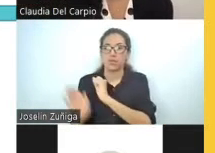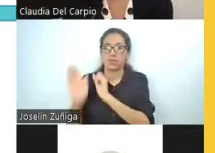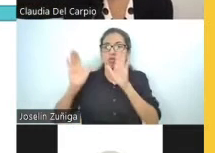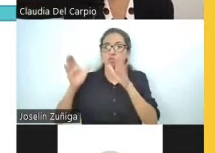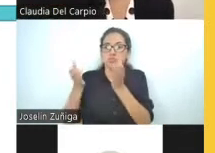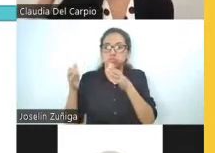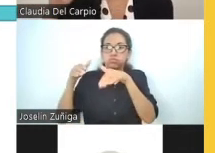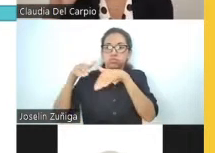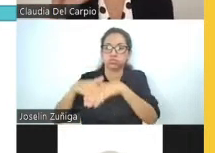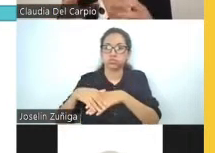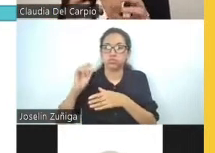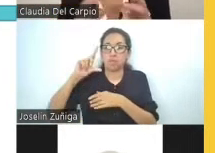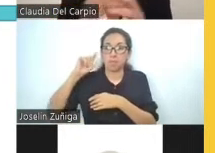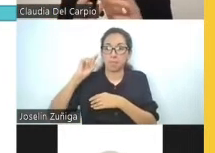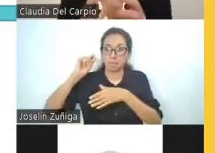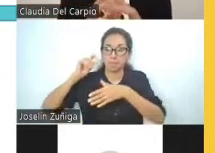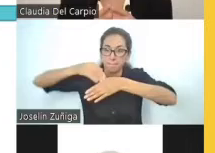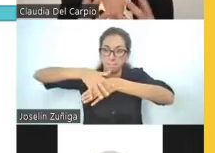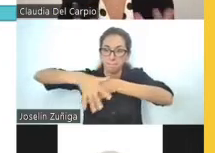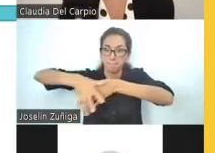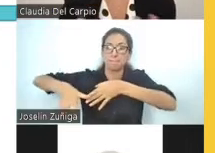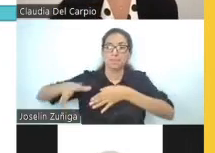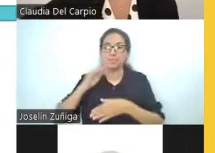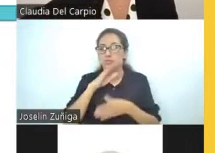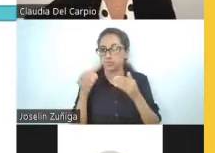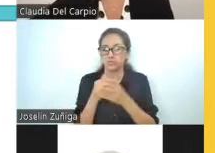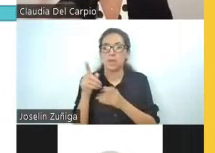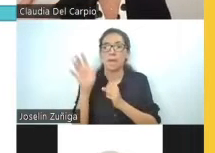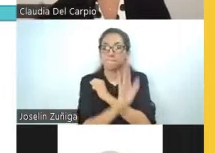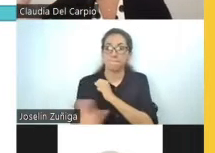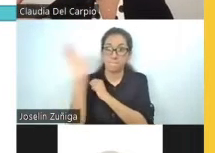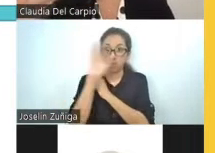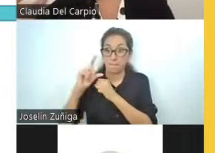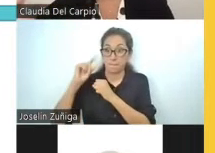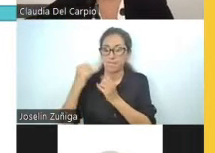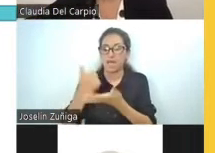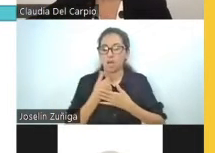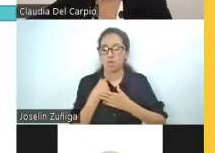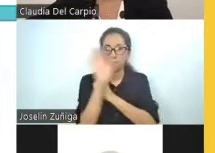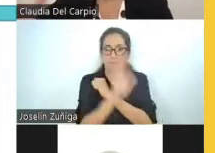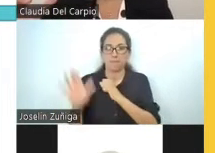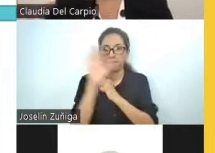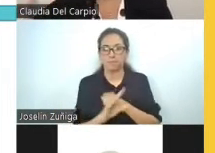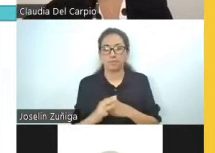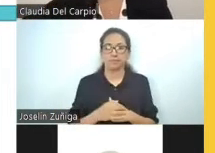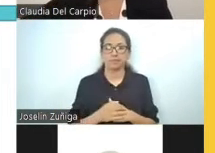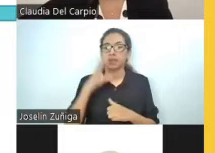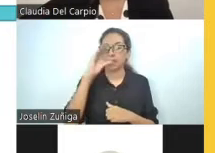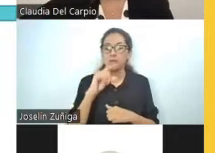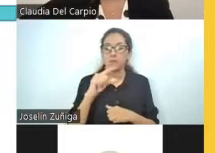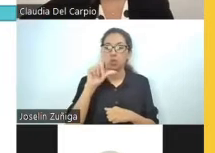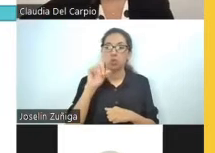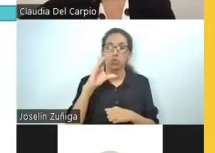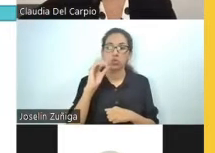una mucosa, que es donde se produce todo este mecanismo de defensa a través de la degradación del glucógeno y la formación del